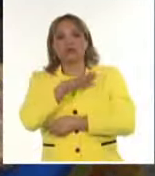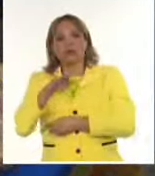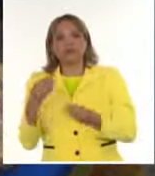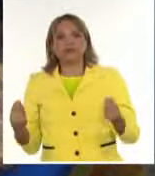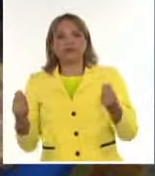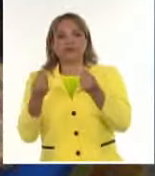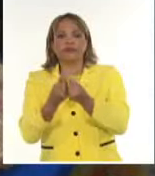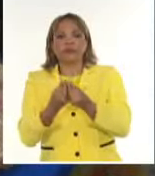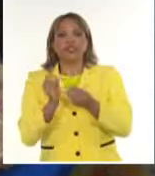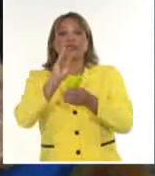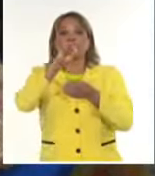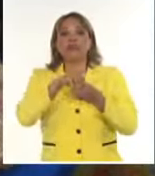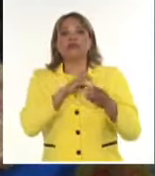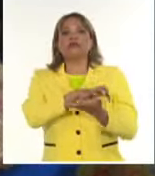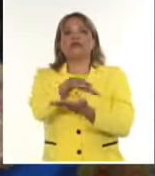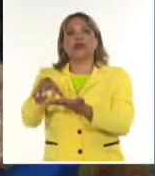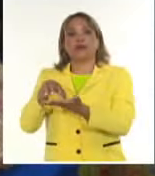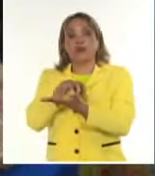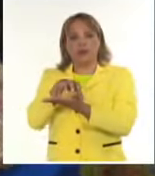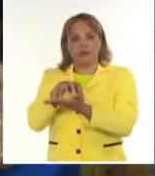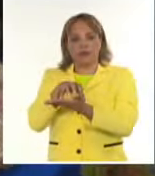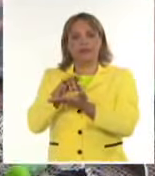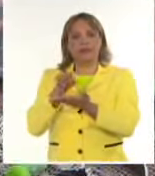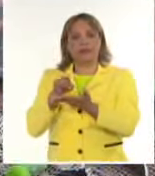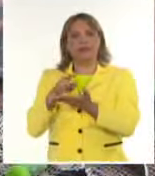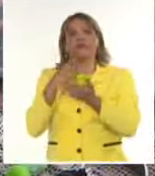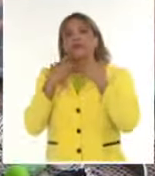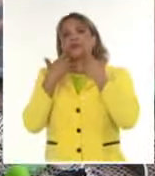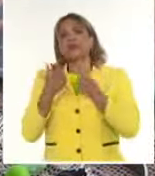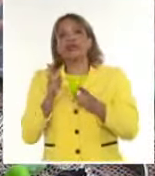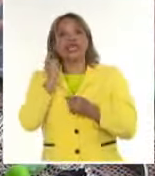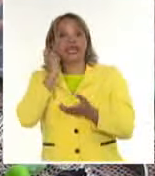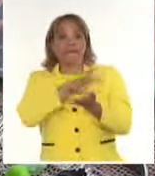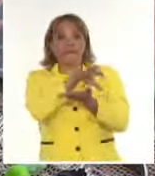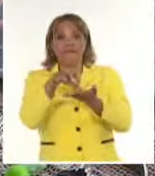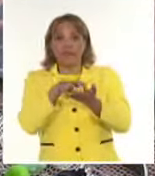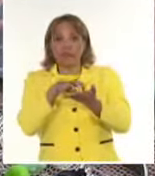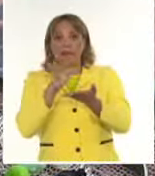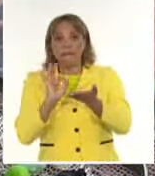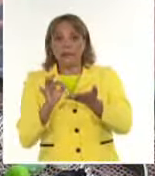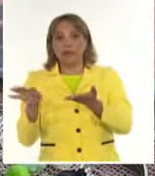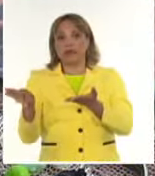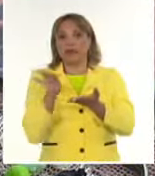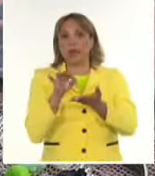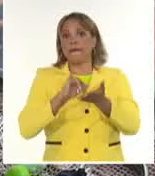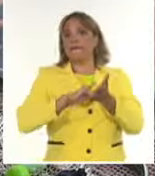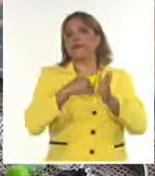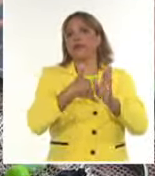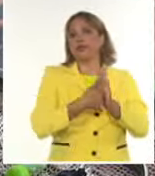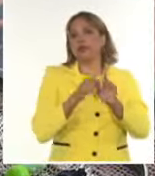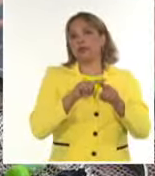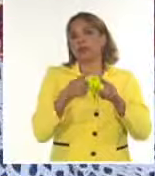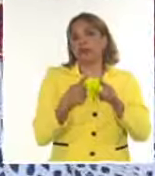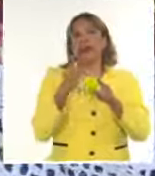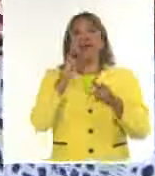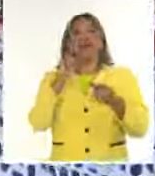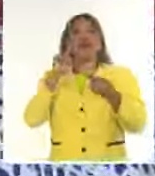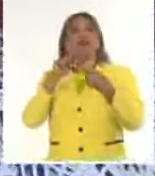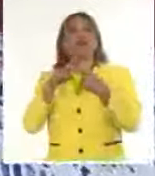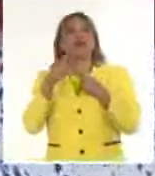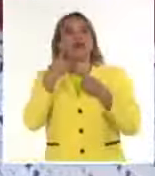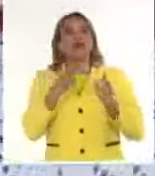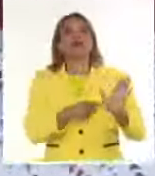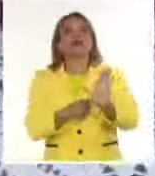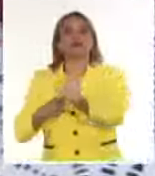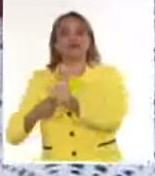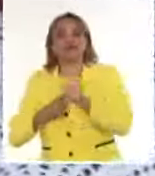existen en el barrio. Es muy importante que este tipo de feria invite a nuestros proyectos porque nos visibiliza, nos